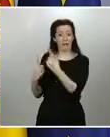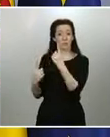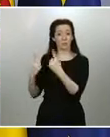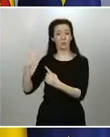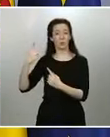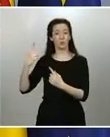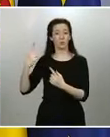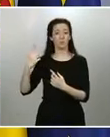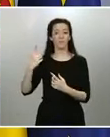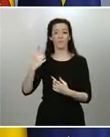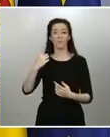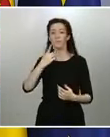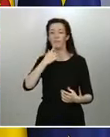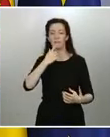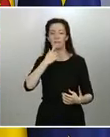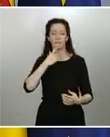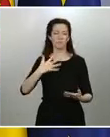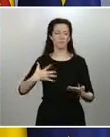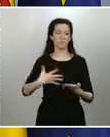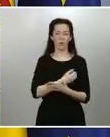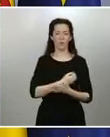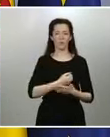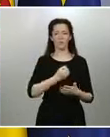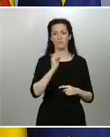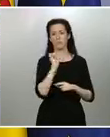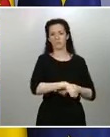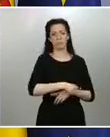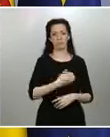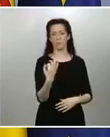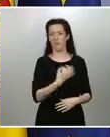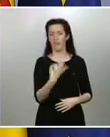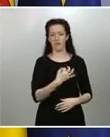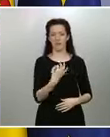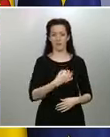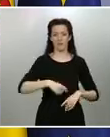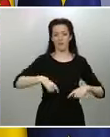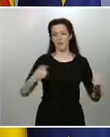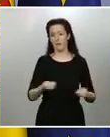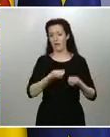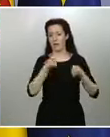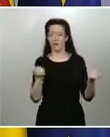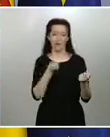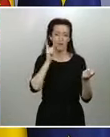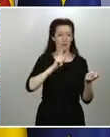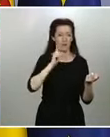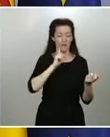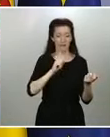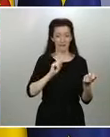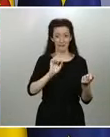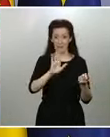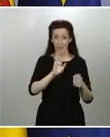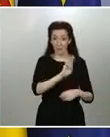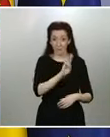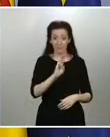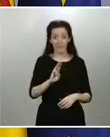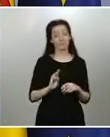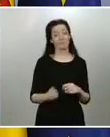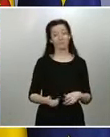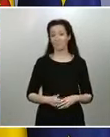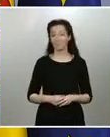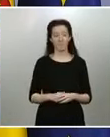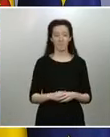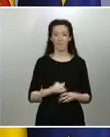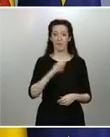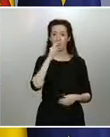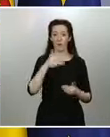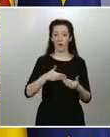todo y el único medio que utilizan para ello es la propaganda pero de particular no y no porque haya gobernado y no porque pueda volver